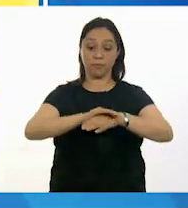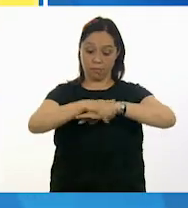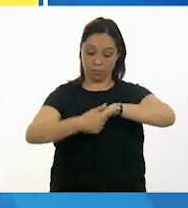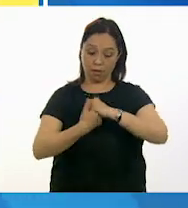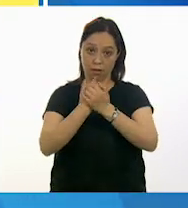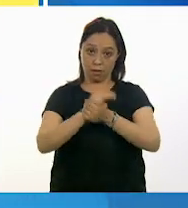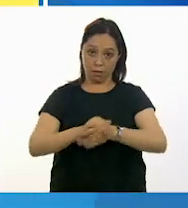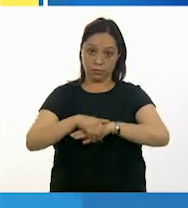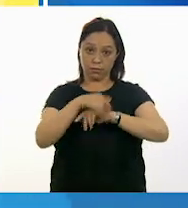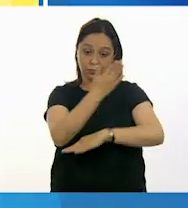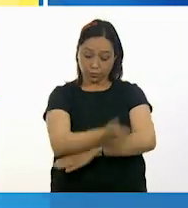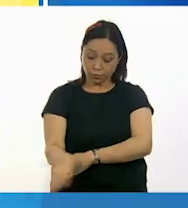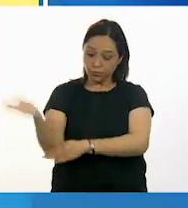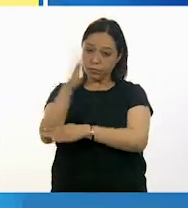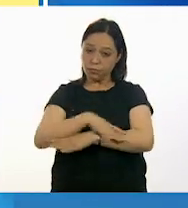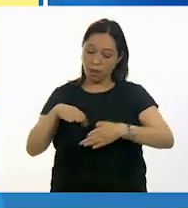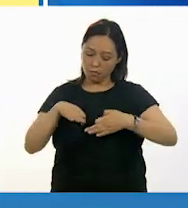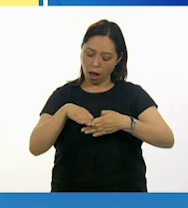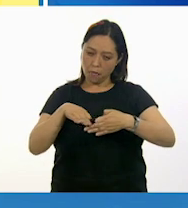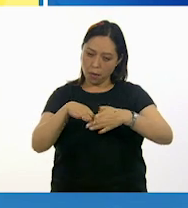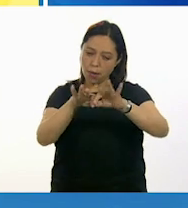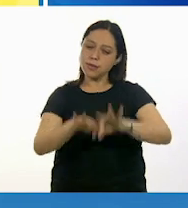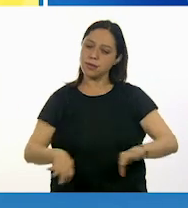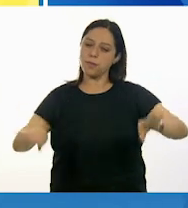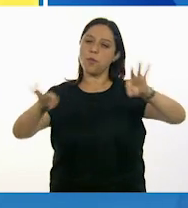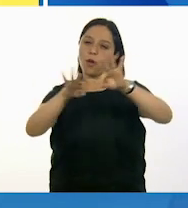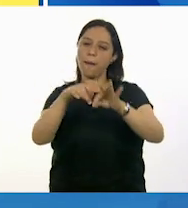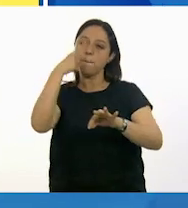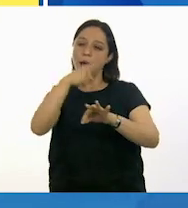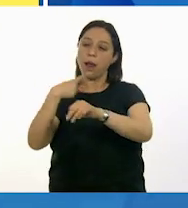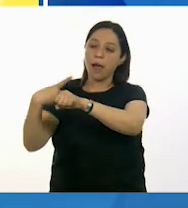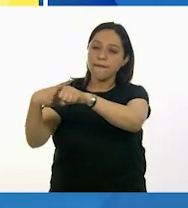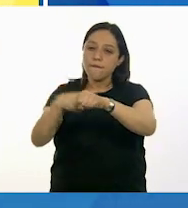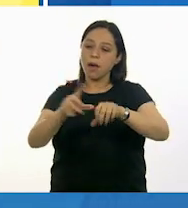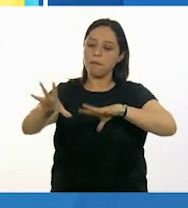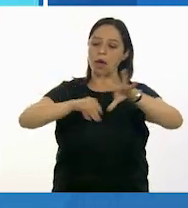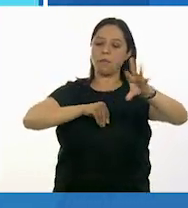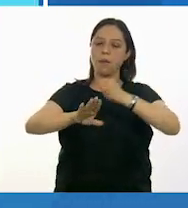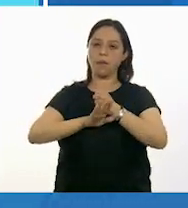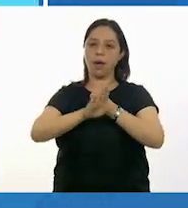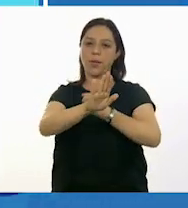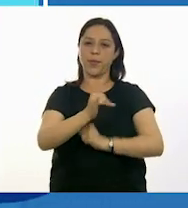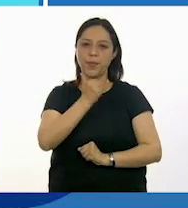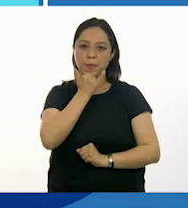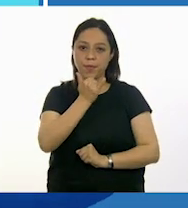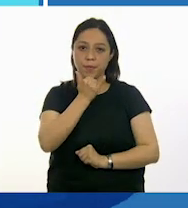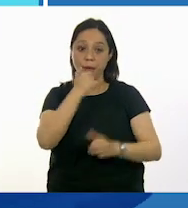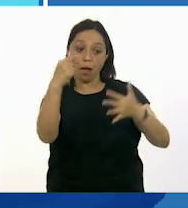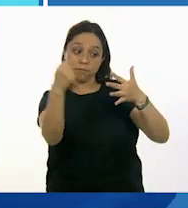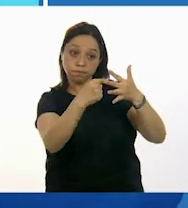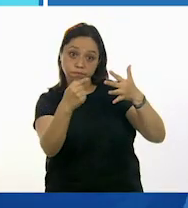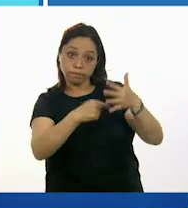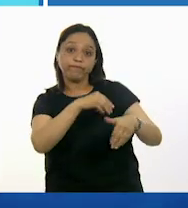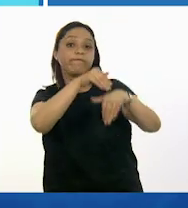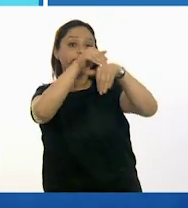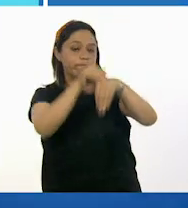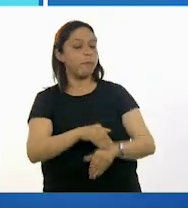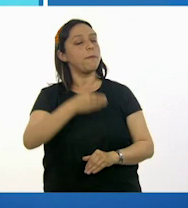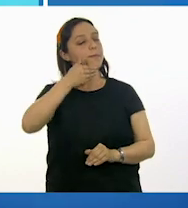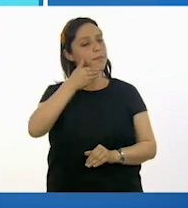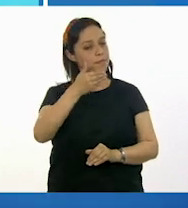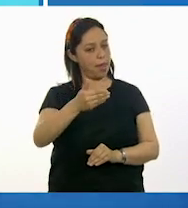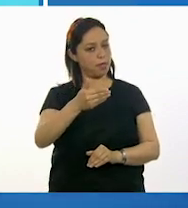Lavarnos las manos varias veces al día es importante para prevenir cualquier enfermedad. Sigue estos pasos para